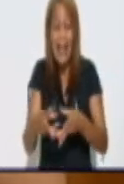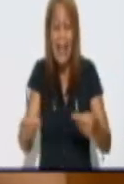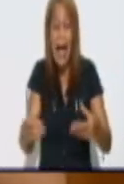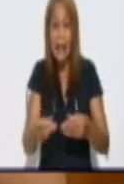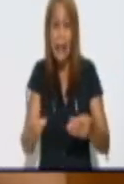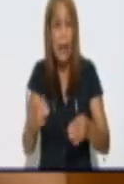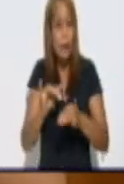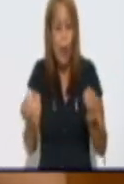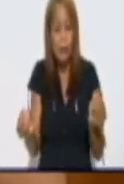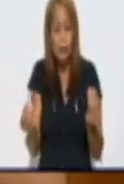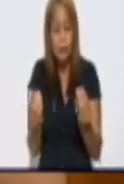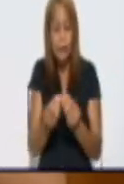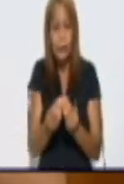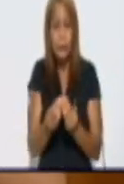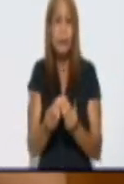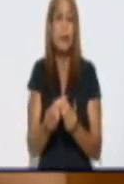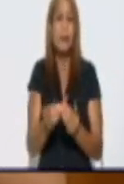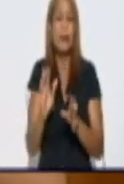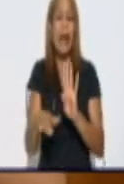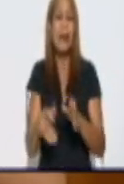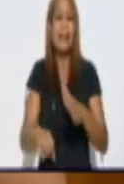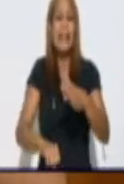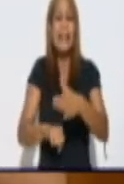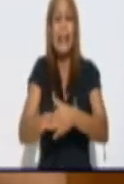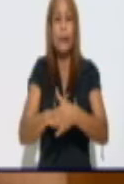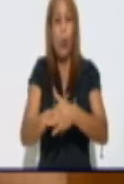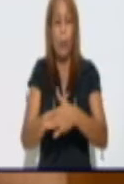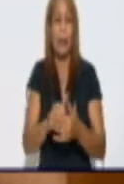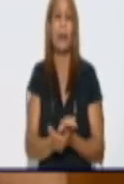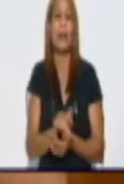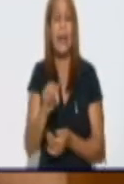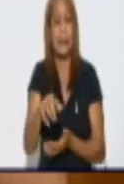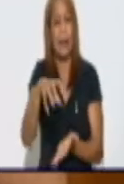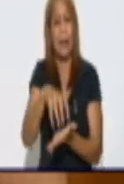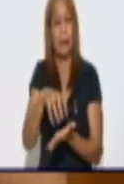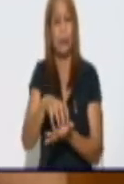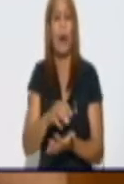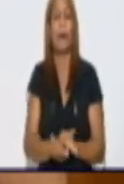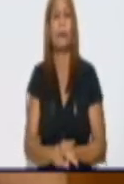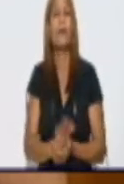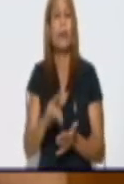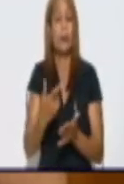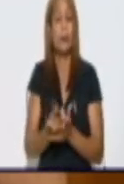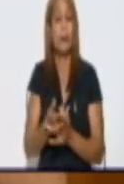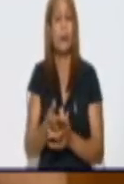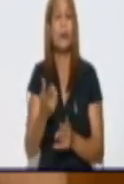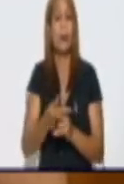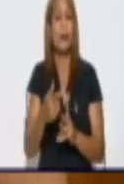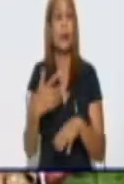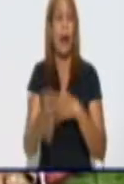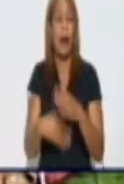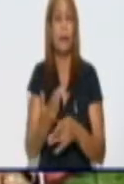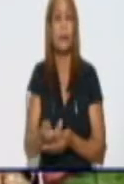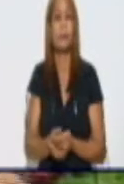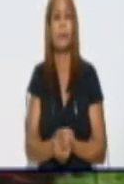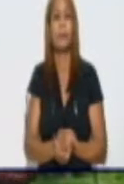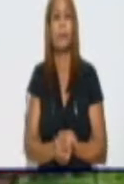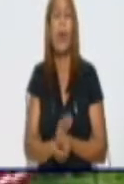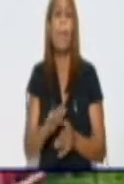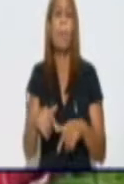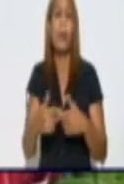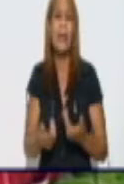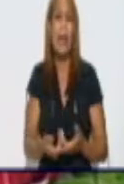y entonces van a dar a la cámara de succión de la bomba y provoca todo esto. ¿Por qué agua sin presión hace 15